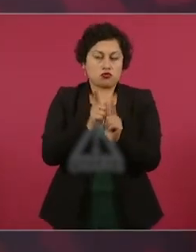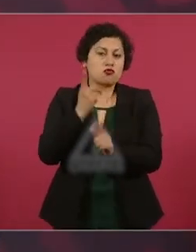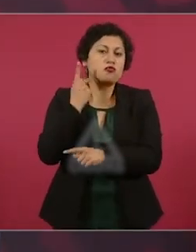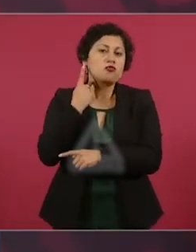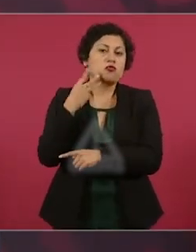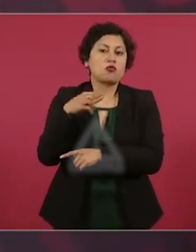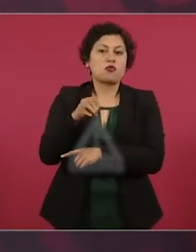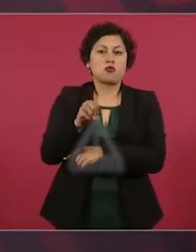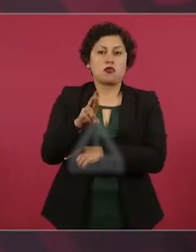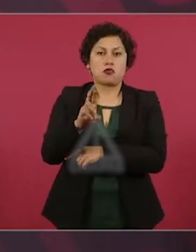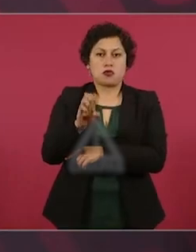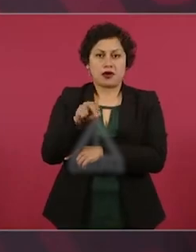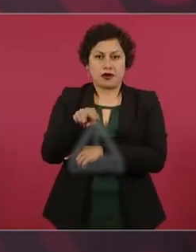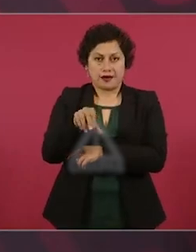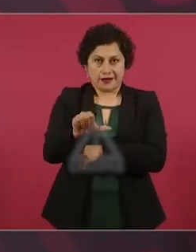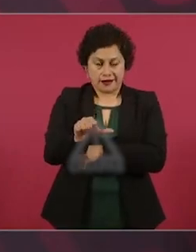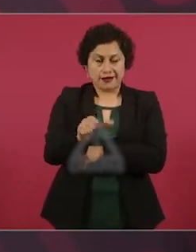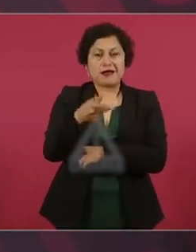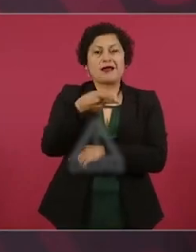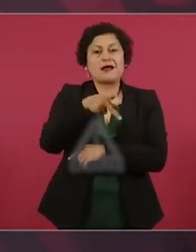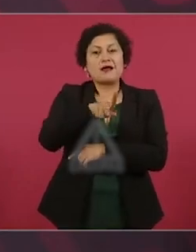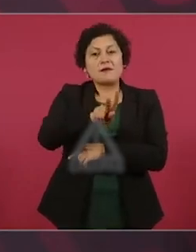el hijo de la señora de ayer,